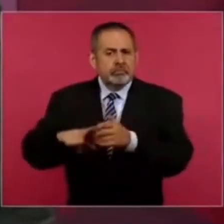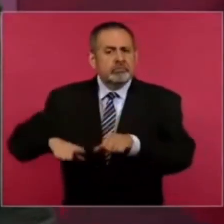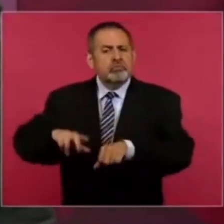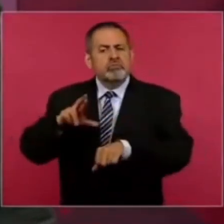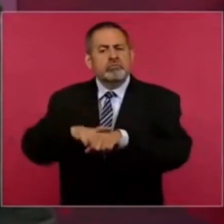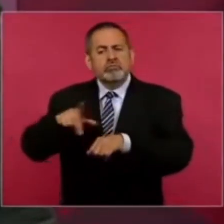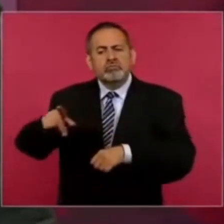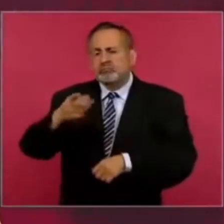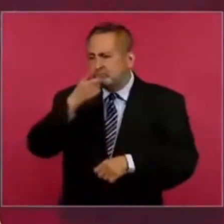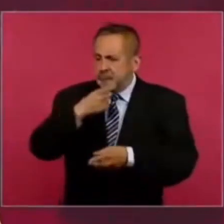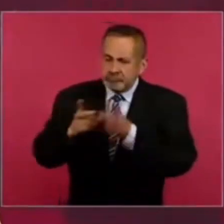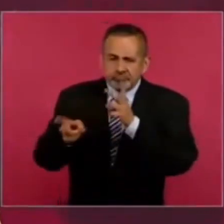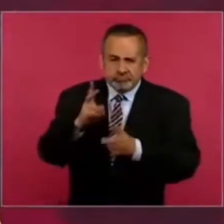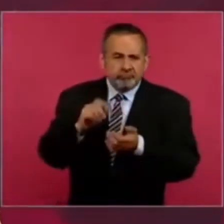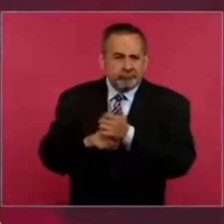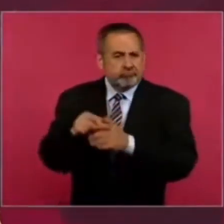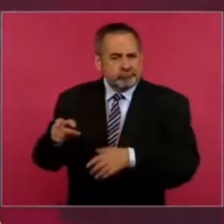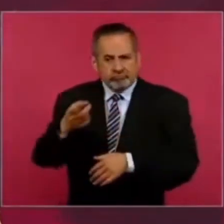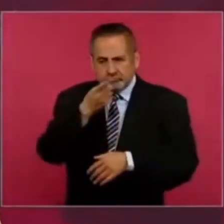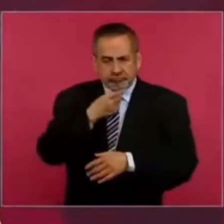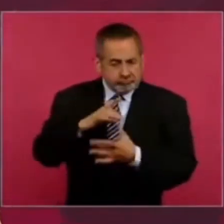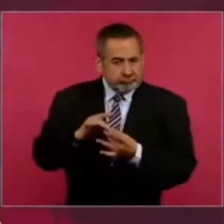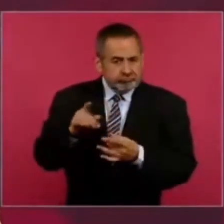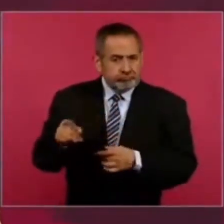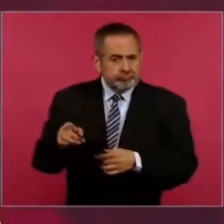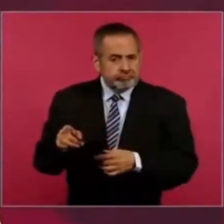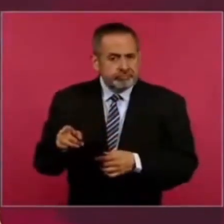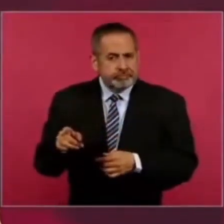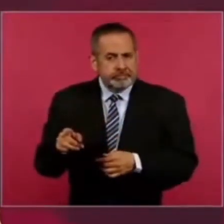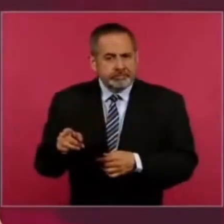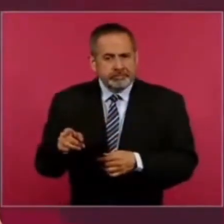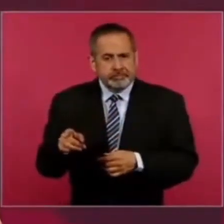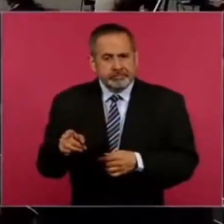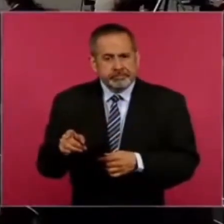habló para decirme que